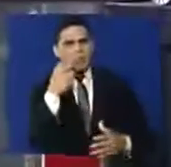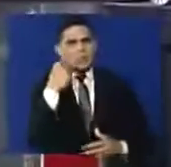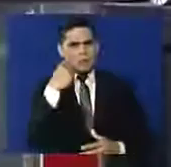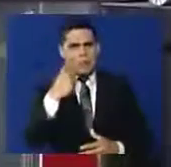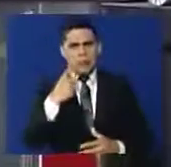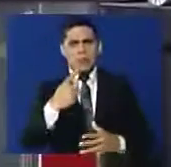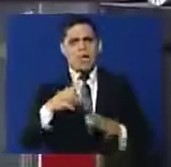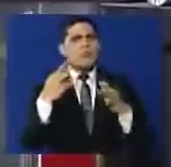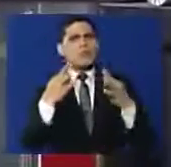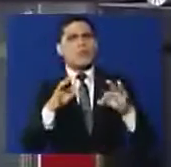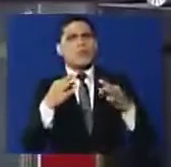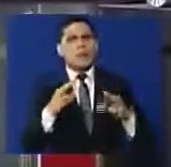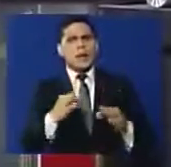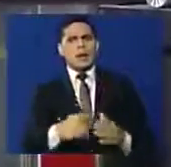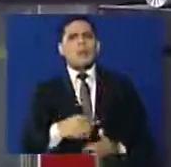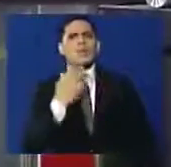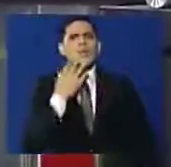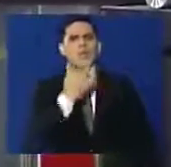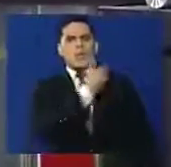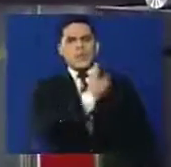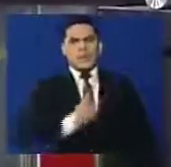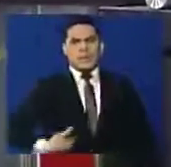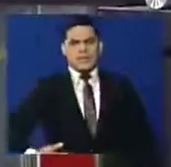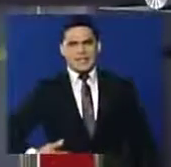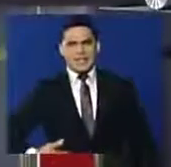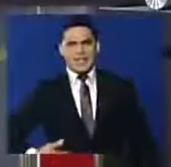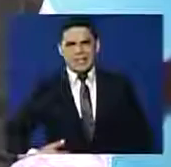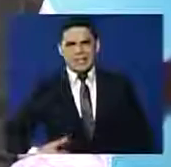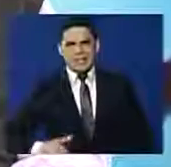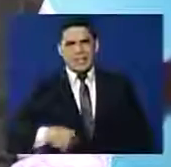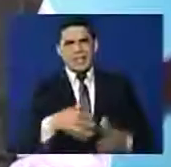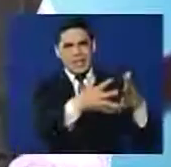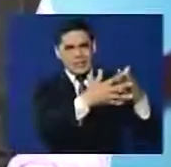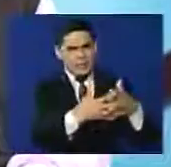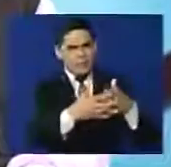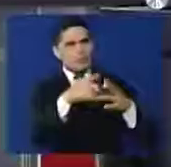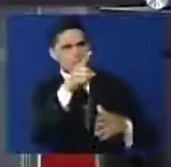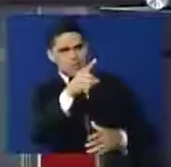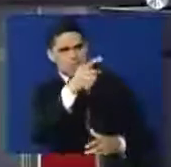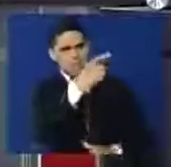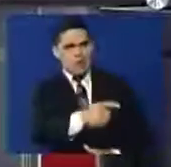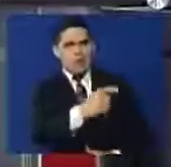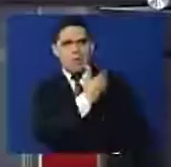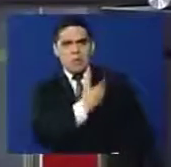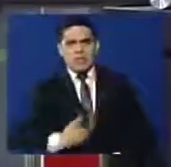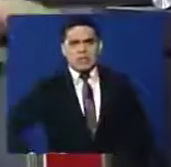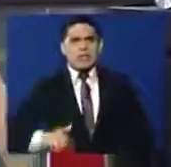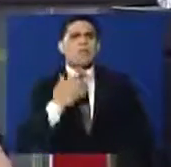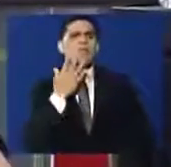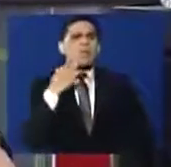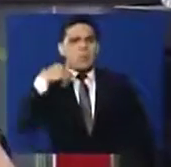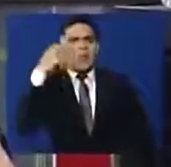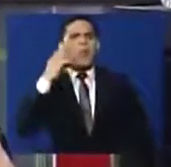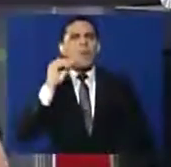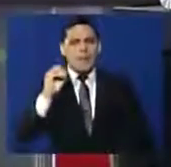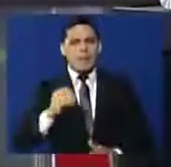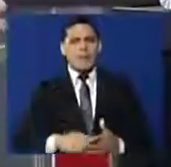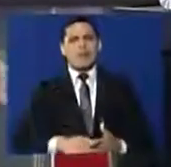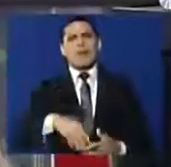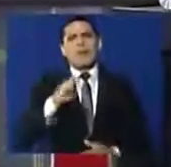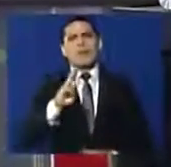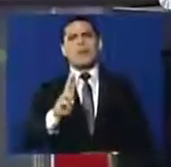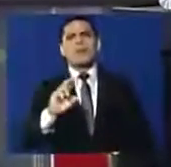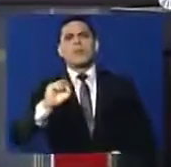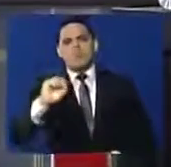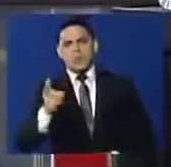natural que los presidentes de ese país, de esa nación, Barack Obama, Bill Clinton,